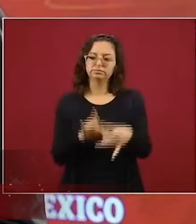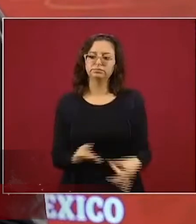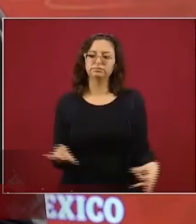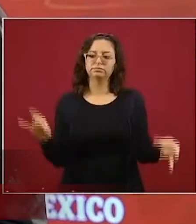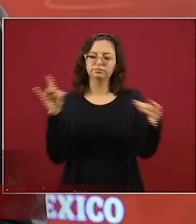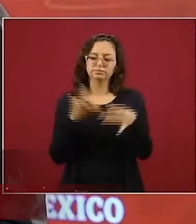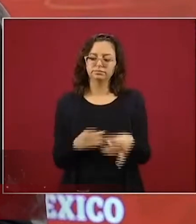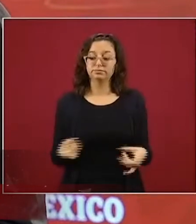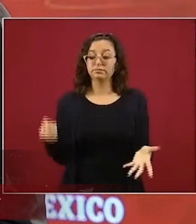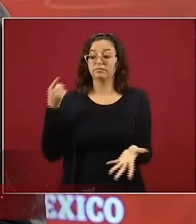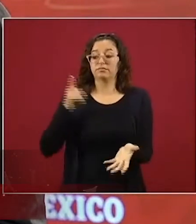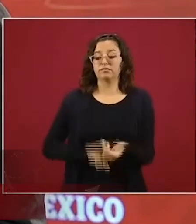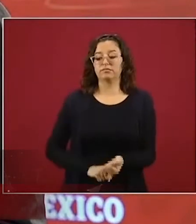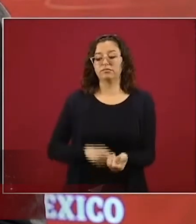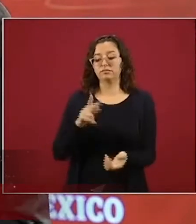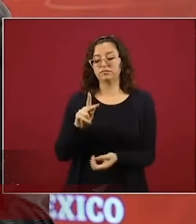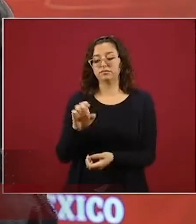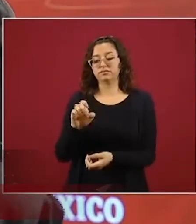sucedió.